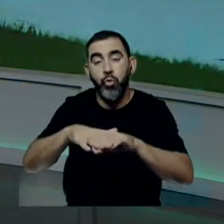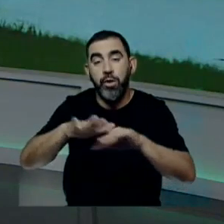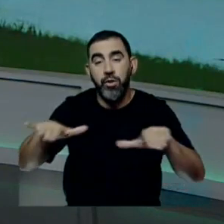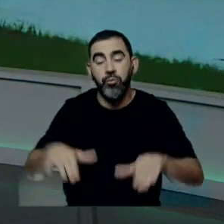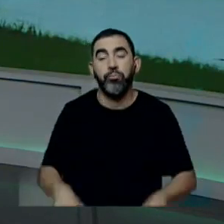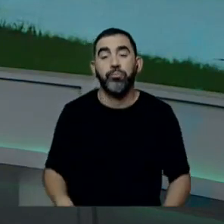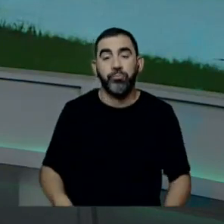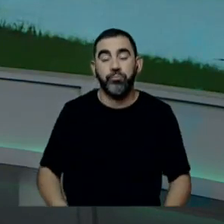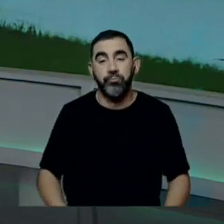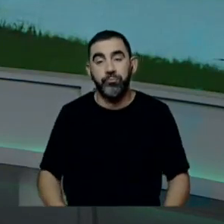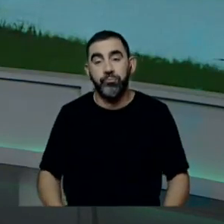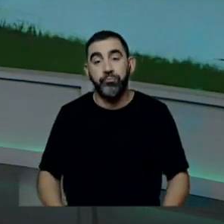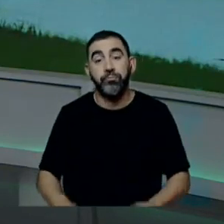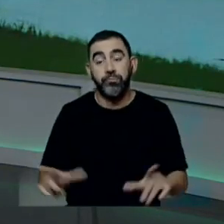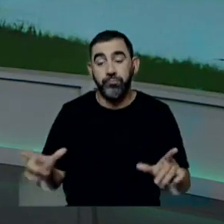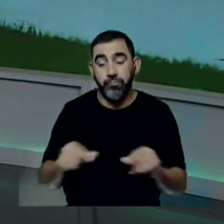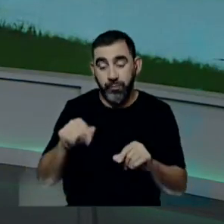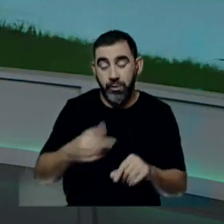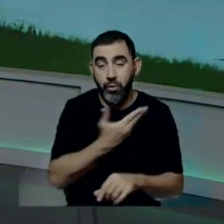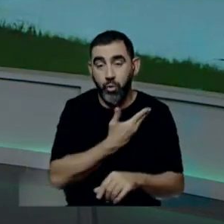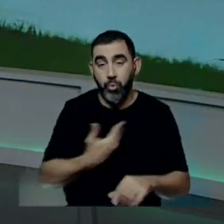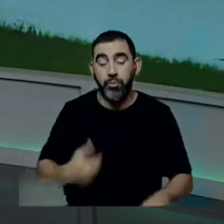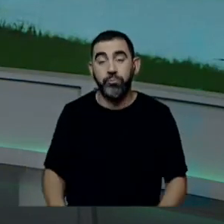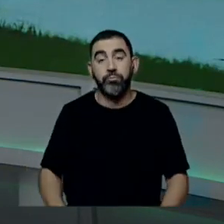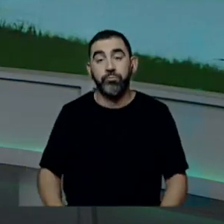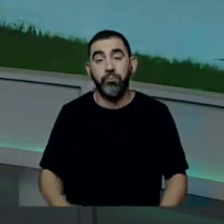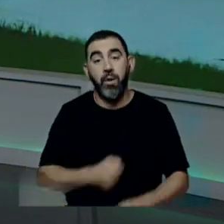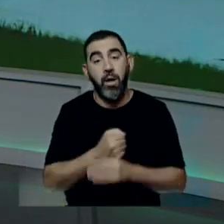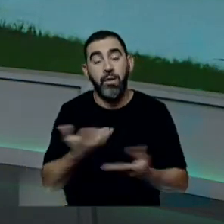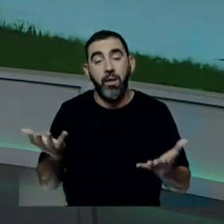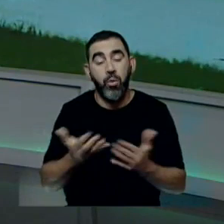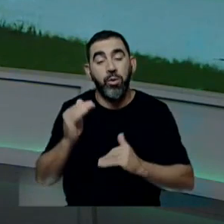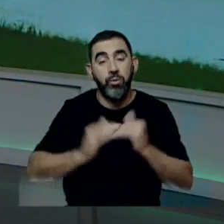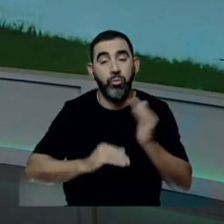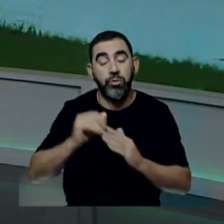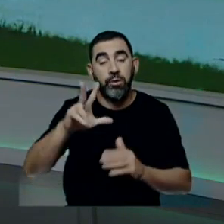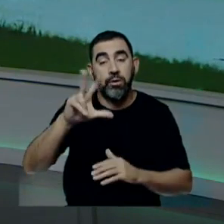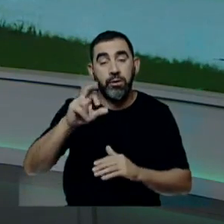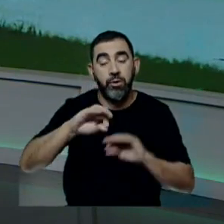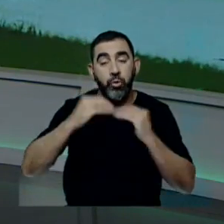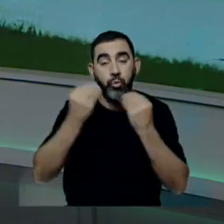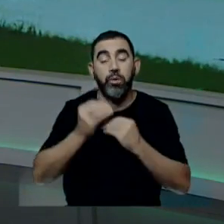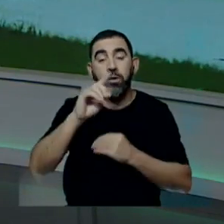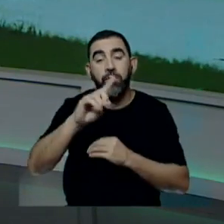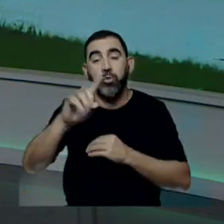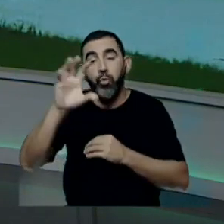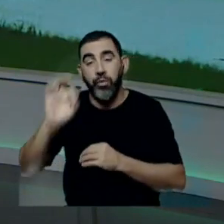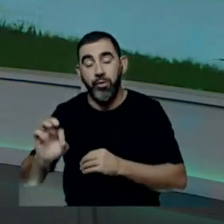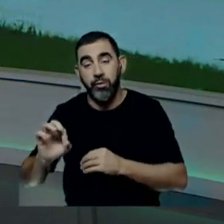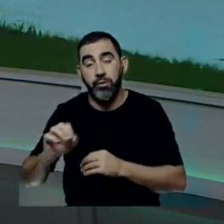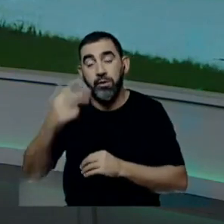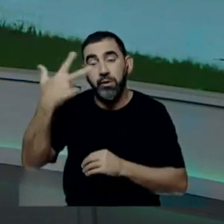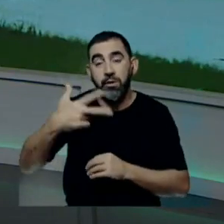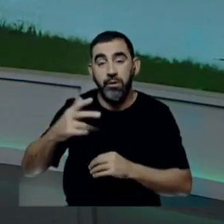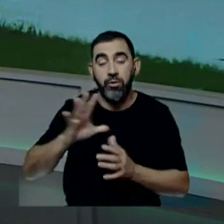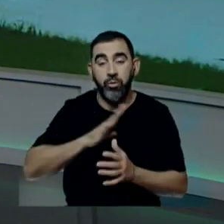y niñas más al cierre de este periodo. Hasta el momento se construyeron 30 de los 110 proyectados, de los cuales 13